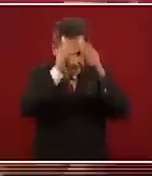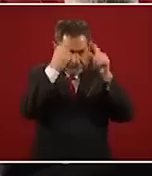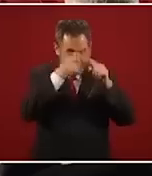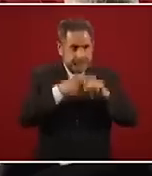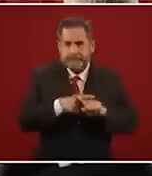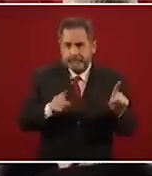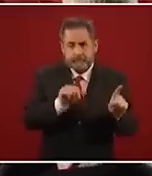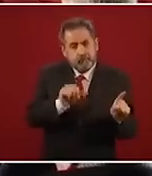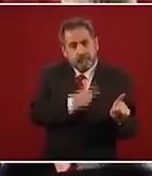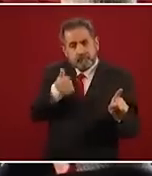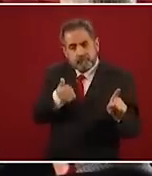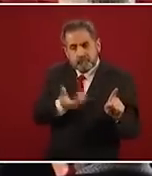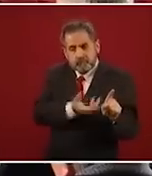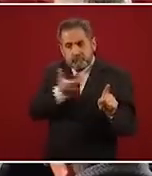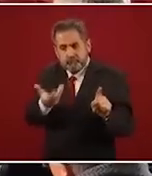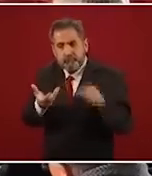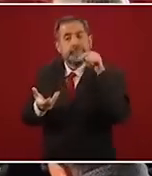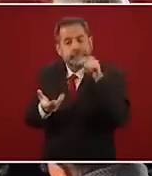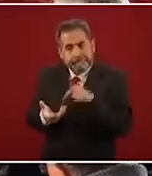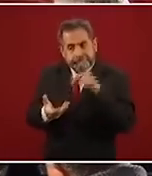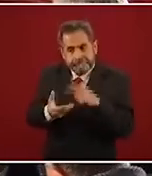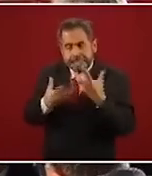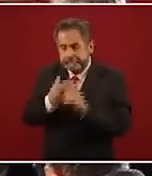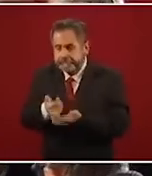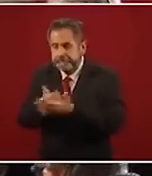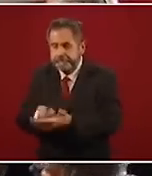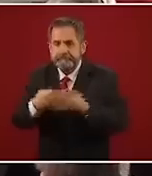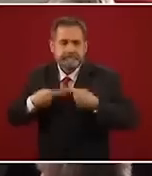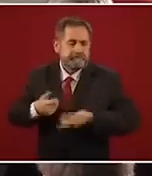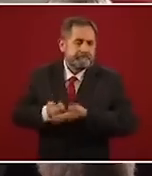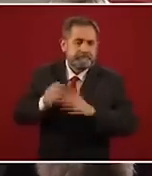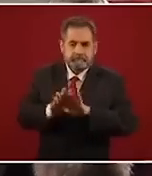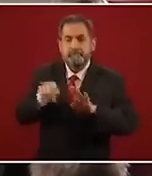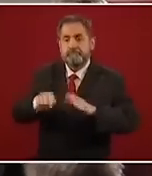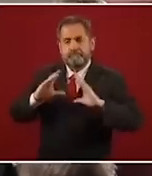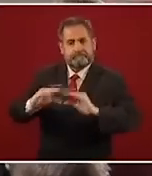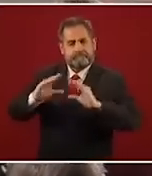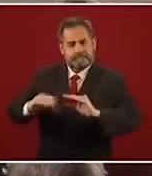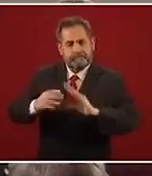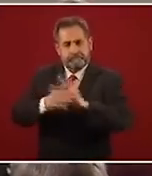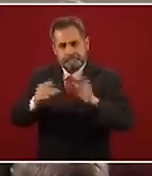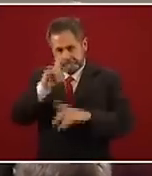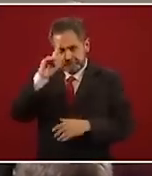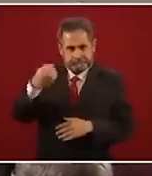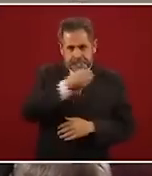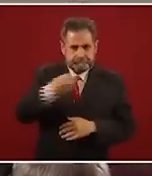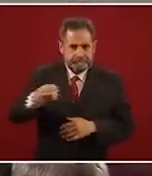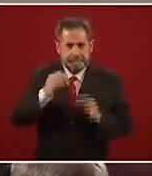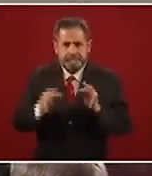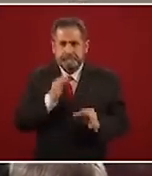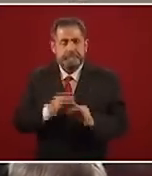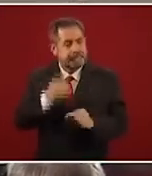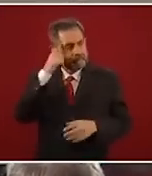demás personas que están dentro de las instalaciones de salud, sino el personal comunitario, y queremos poner orden, dar oportunidades de